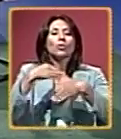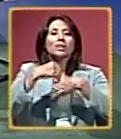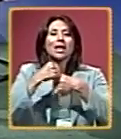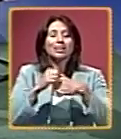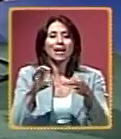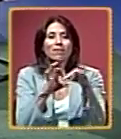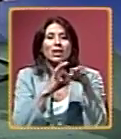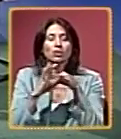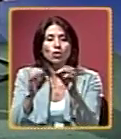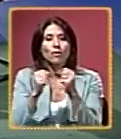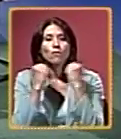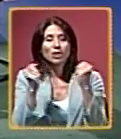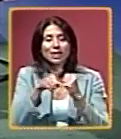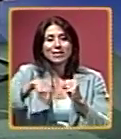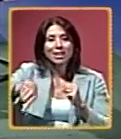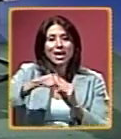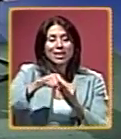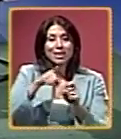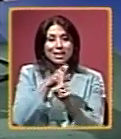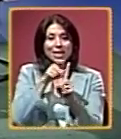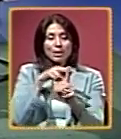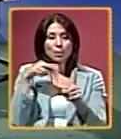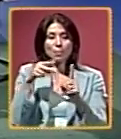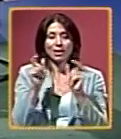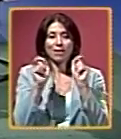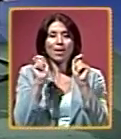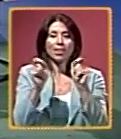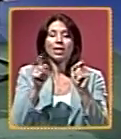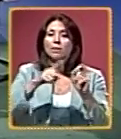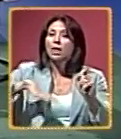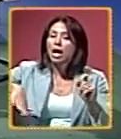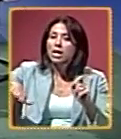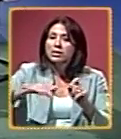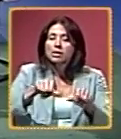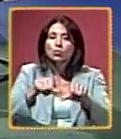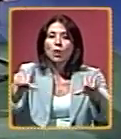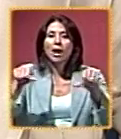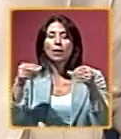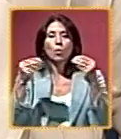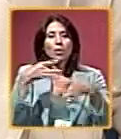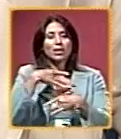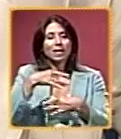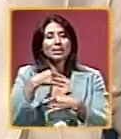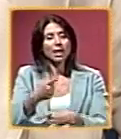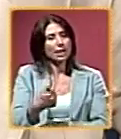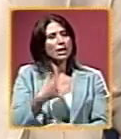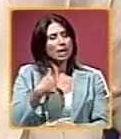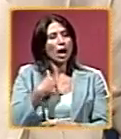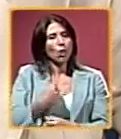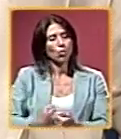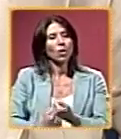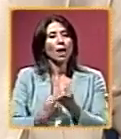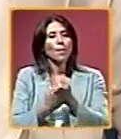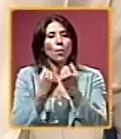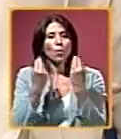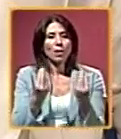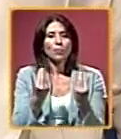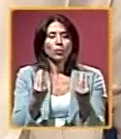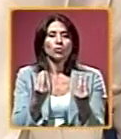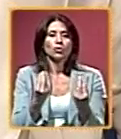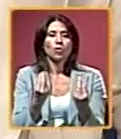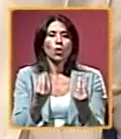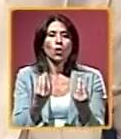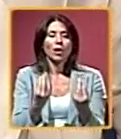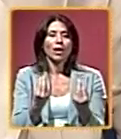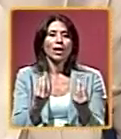perspectiva académica, es un ámbito muy, muy interesante y que a uno pues le aporta mucho en lo que es